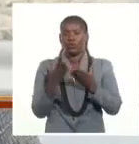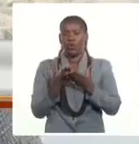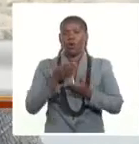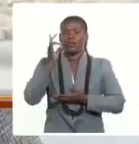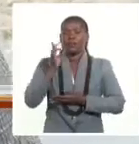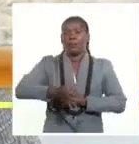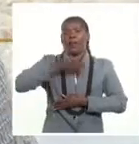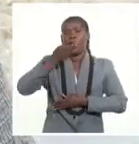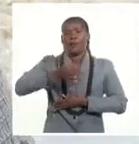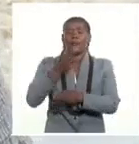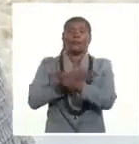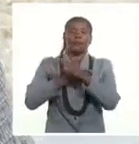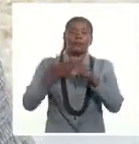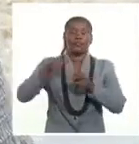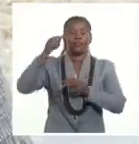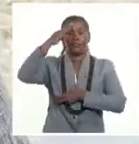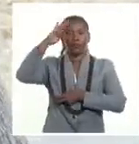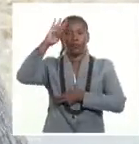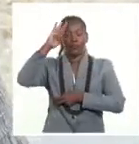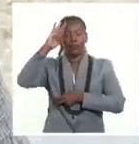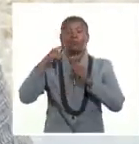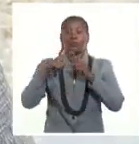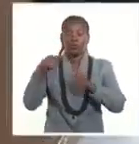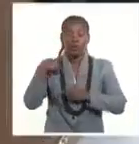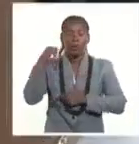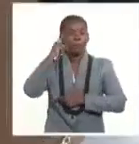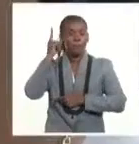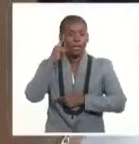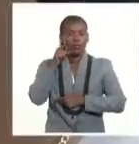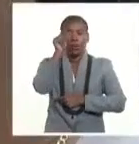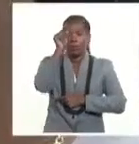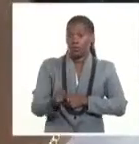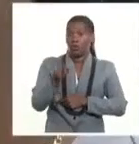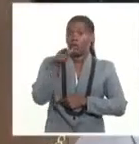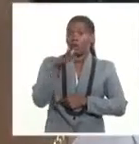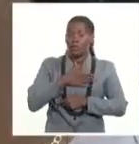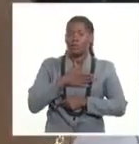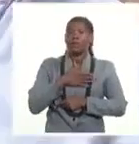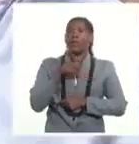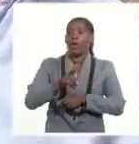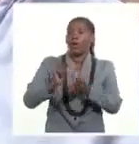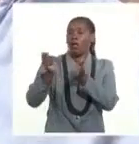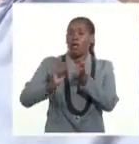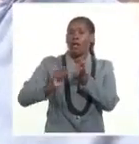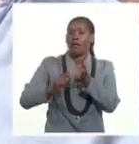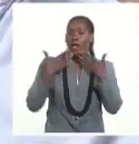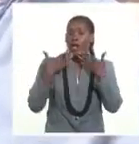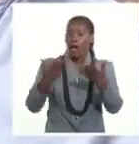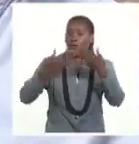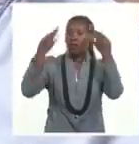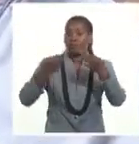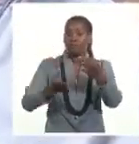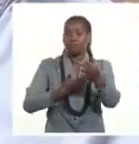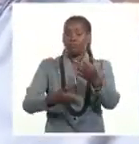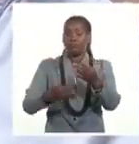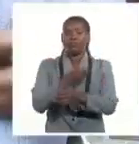ese batallar. Yo creo que eso fue una de las cosas que lo hizo que el pueblo lo amara, porque era muy sincero y